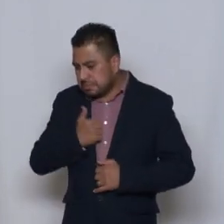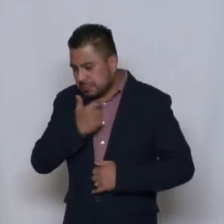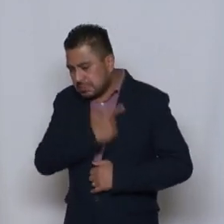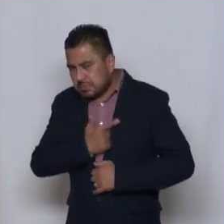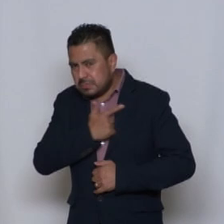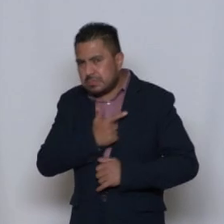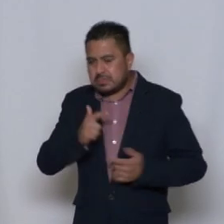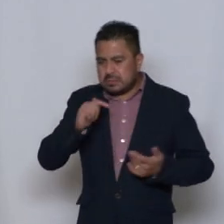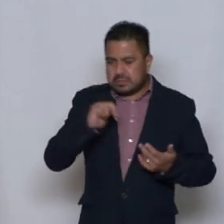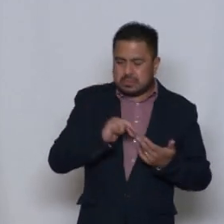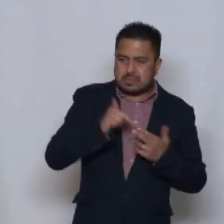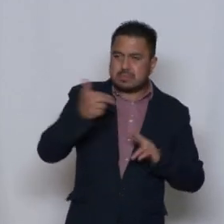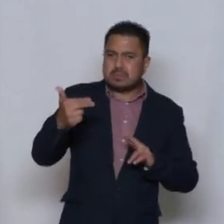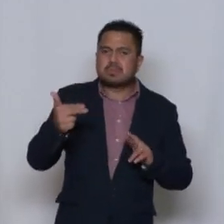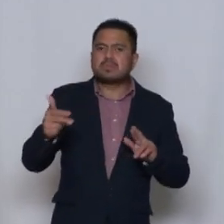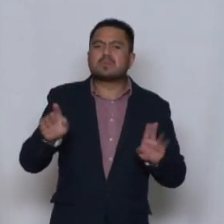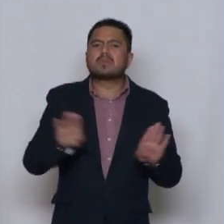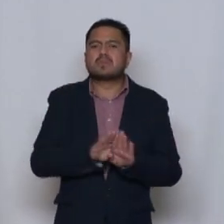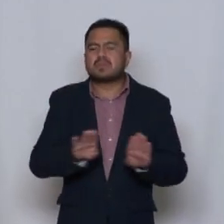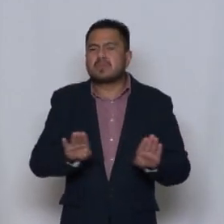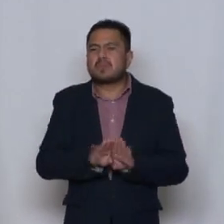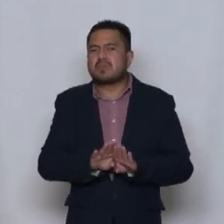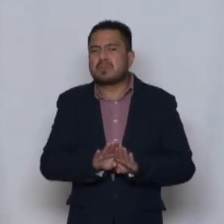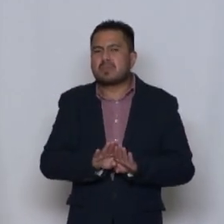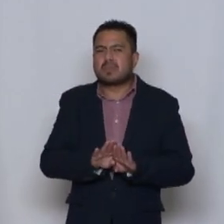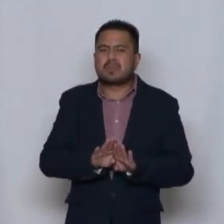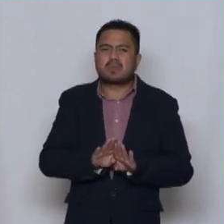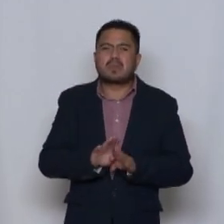como relacionar